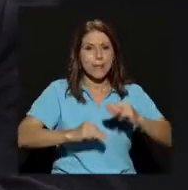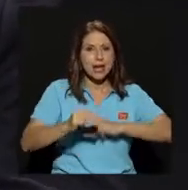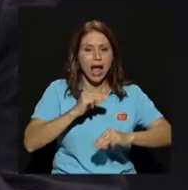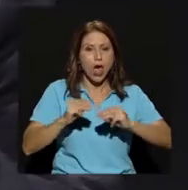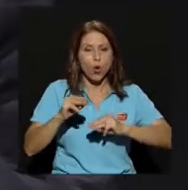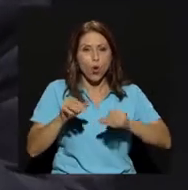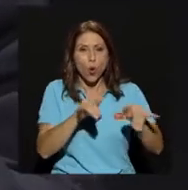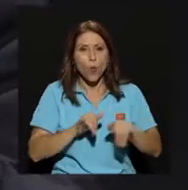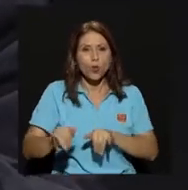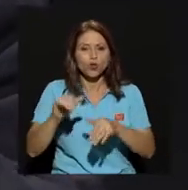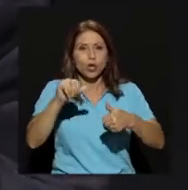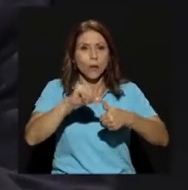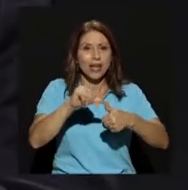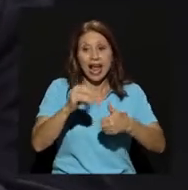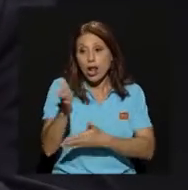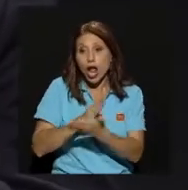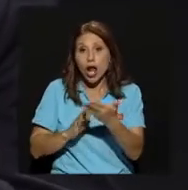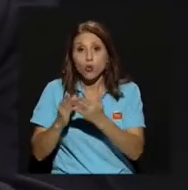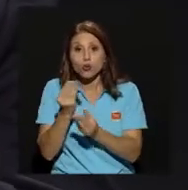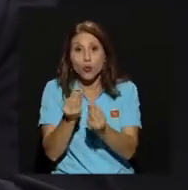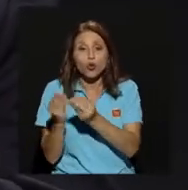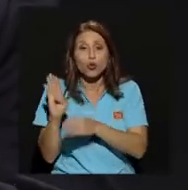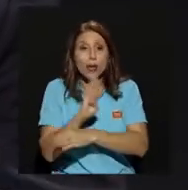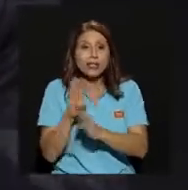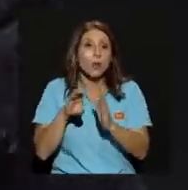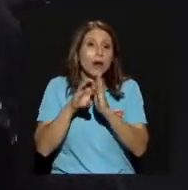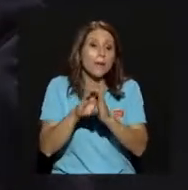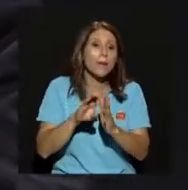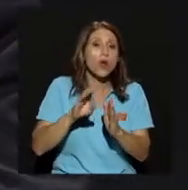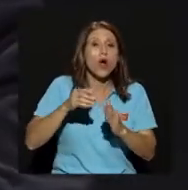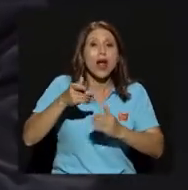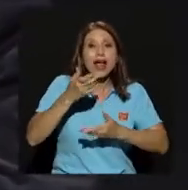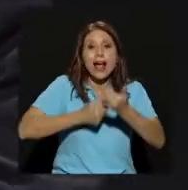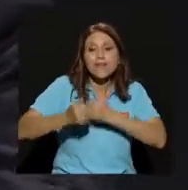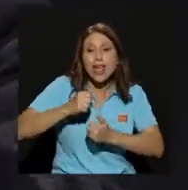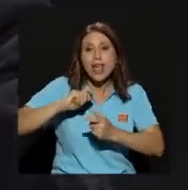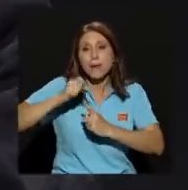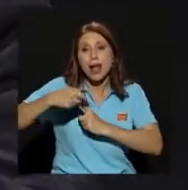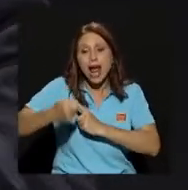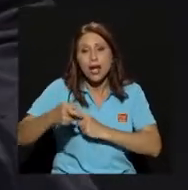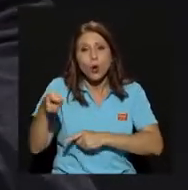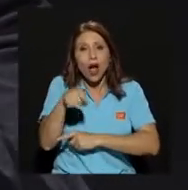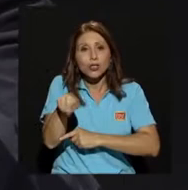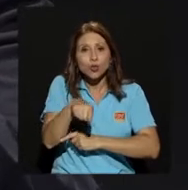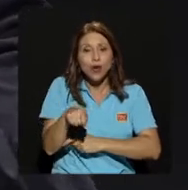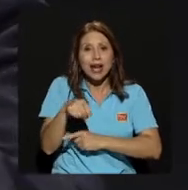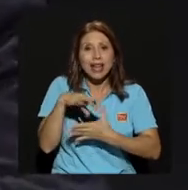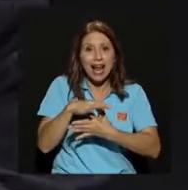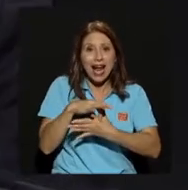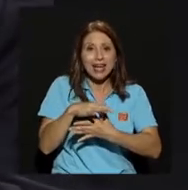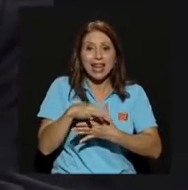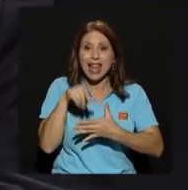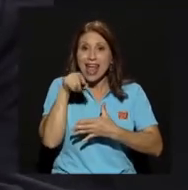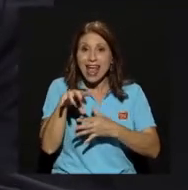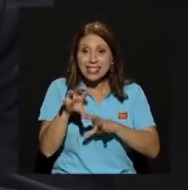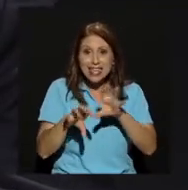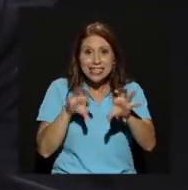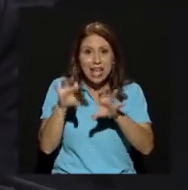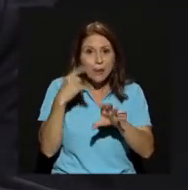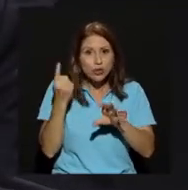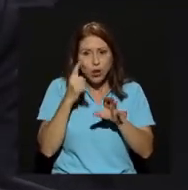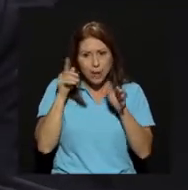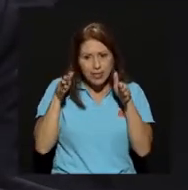mundial como el café el banano el azúcar y la carne dejar ese esquema proteccionista y basado en 3 o 4 productos